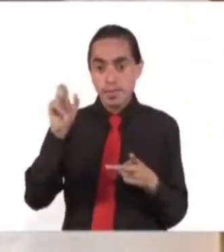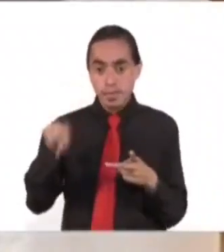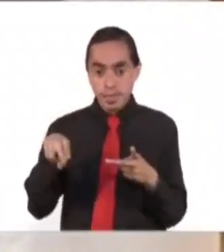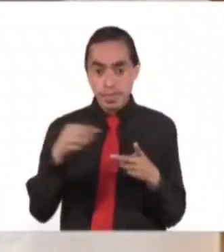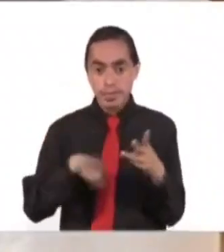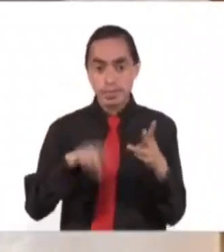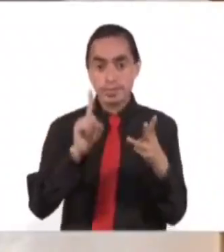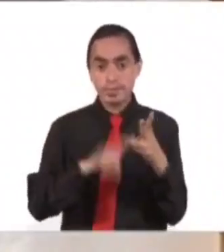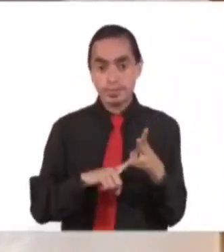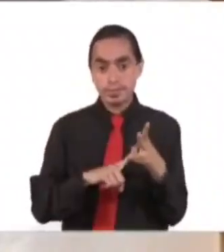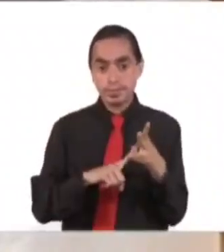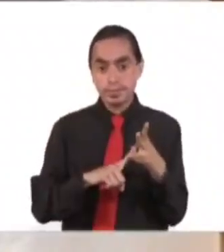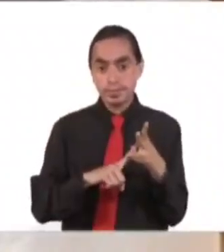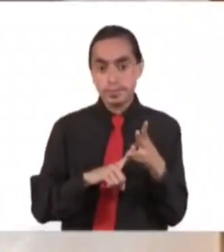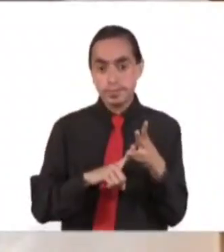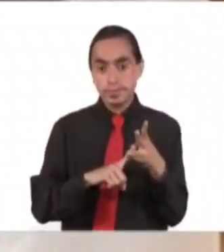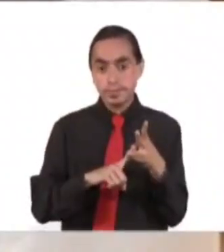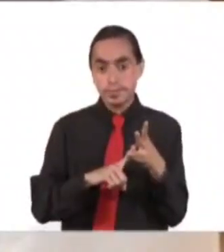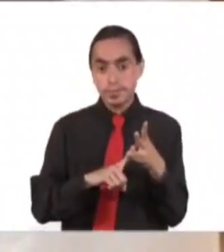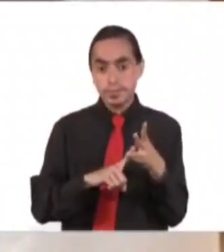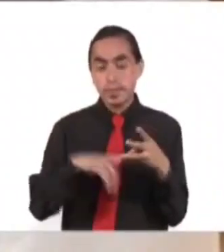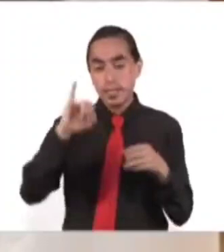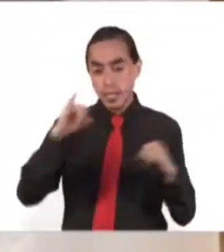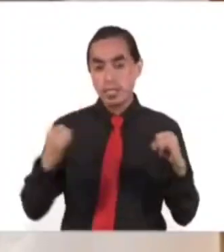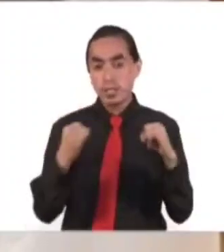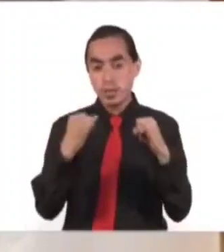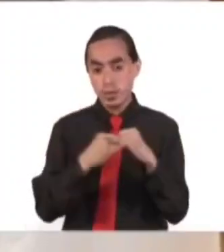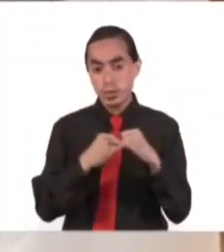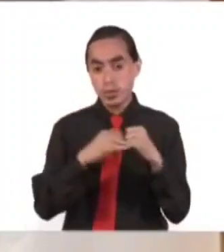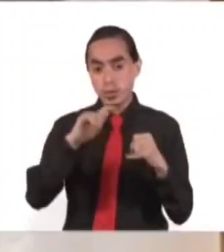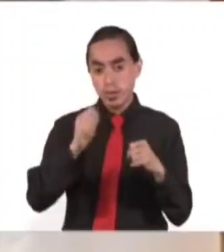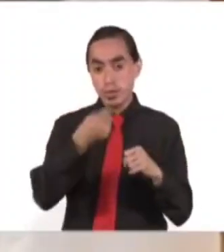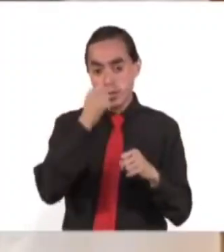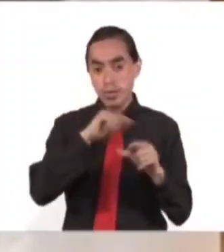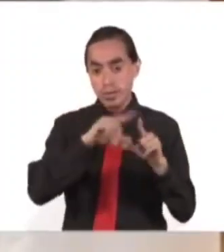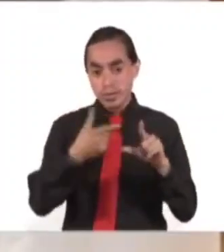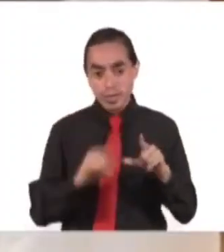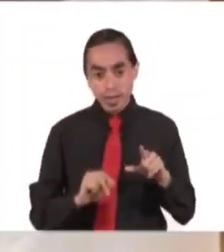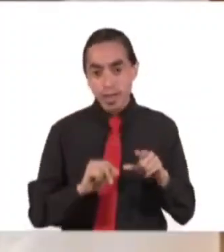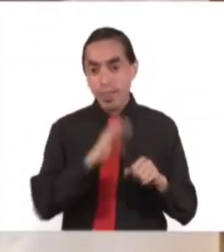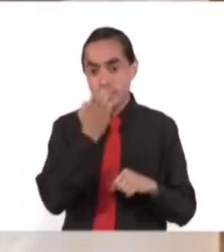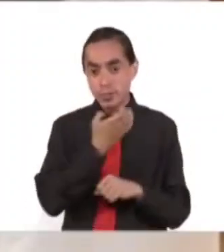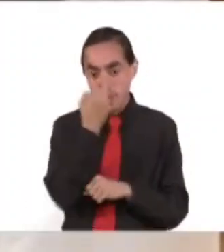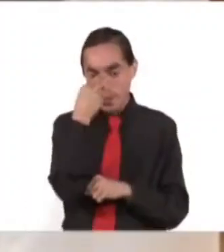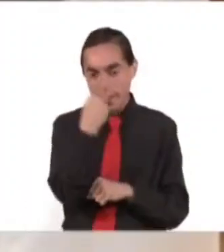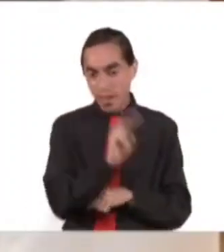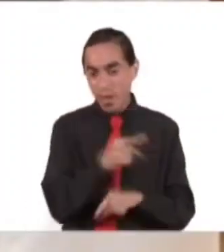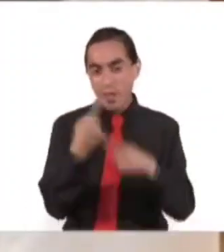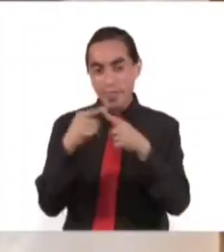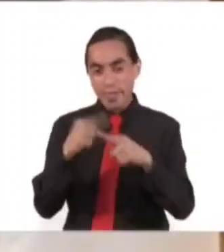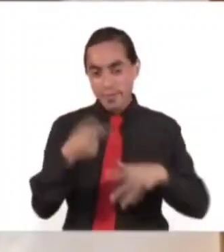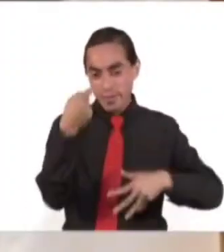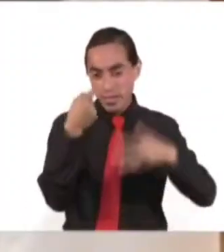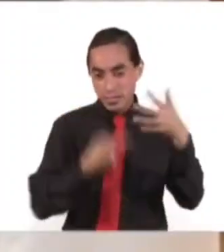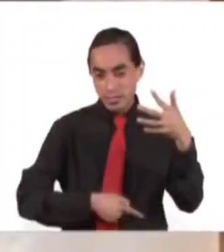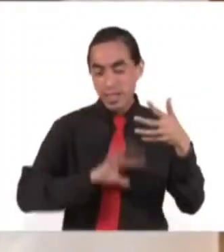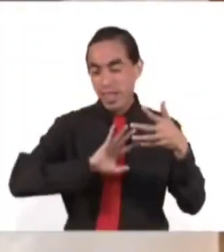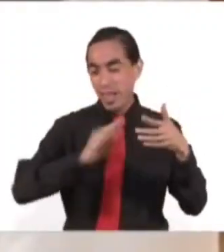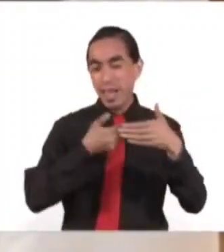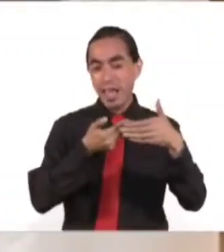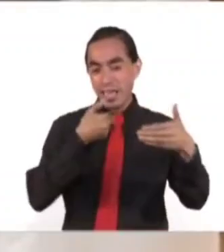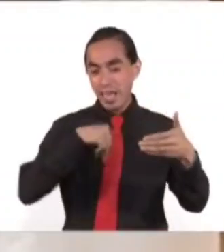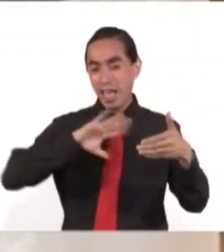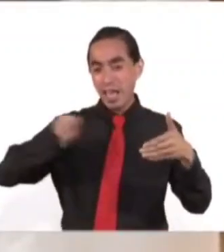Politécnico Nacional, el Instituto Tecnológico Nacional, el Colegio de México, tantas instituciones que ya lo